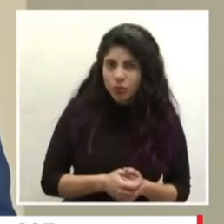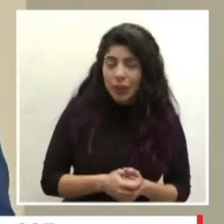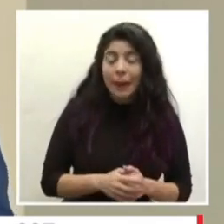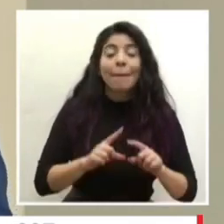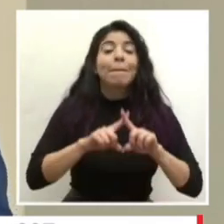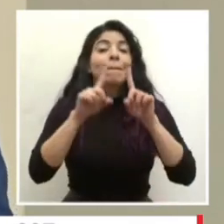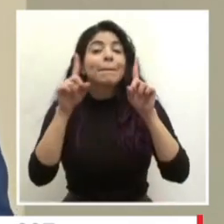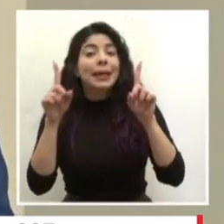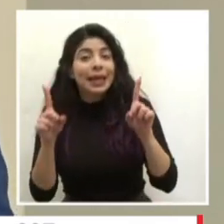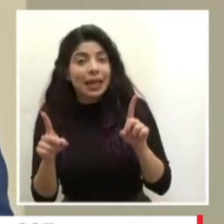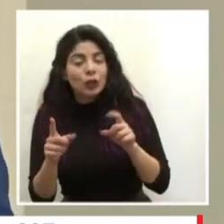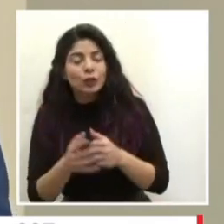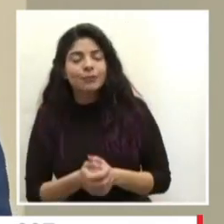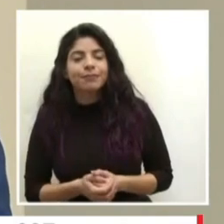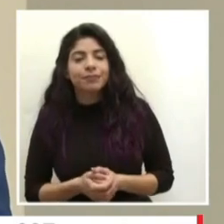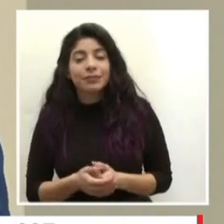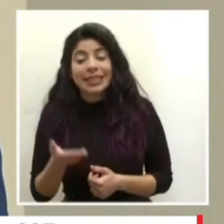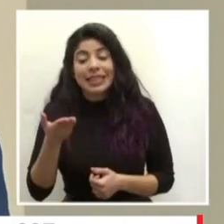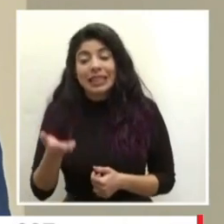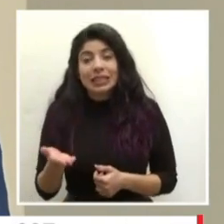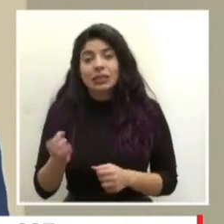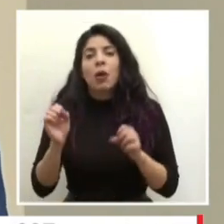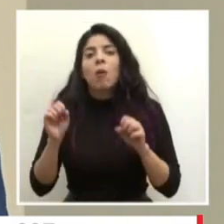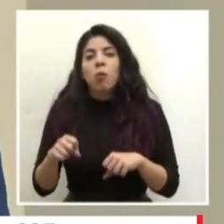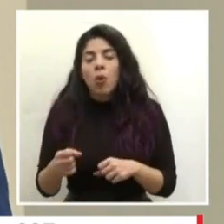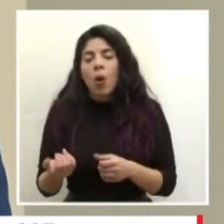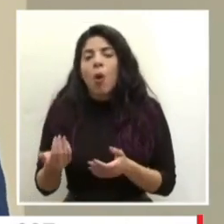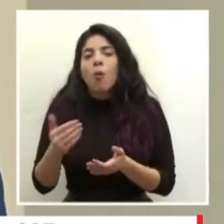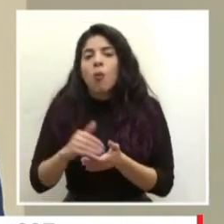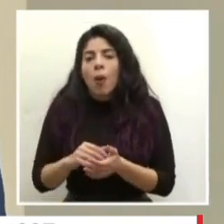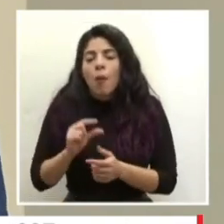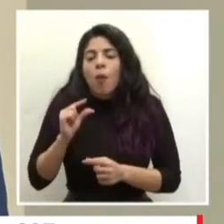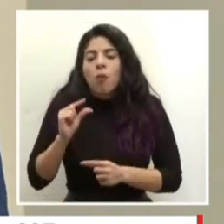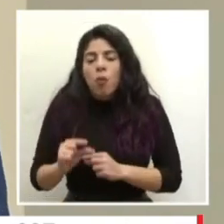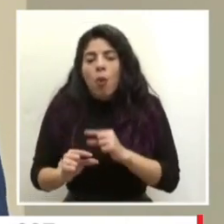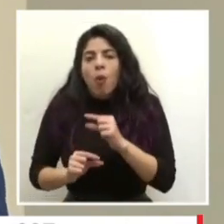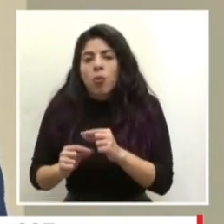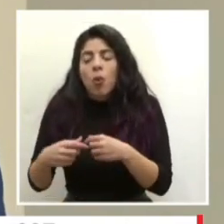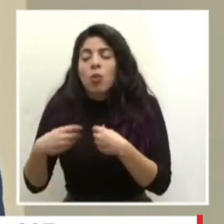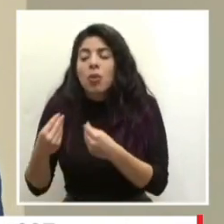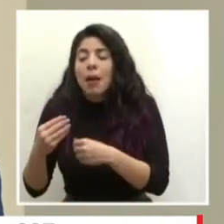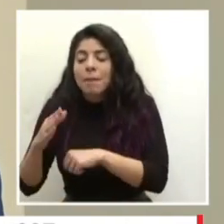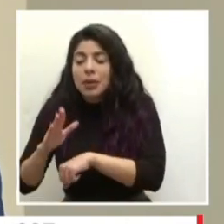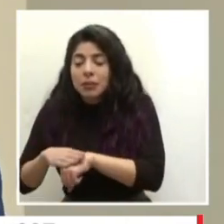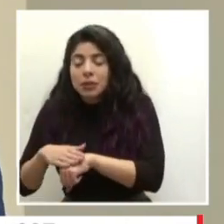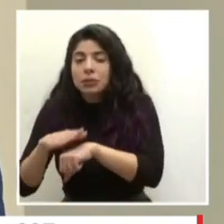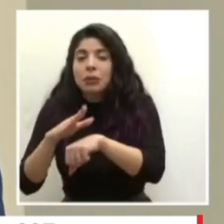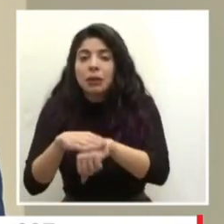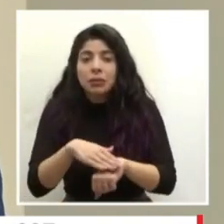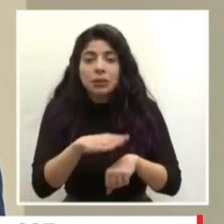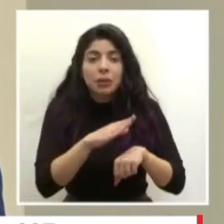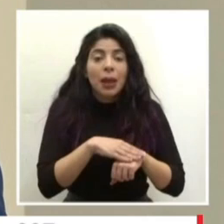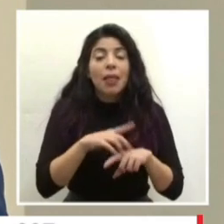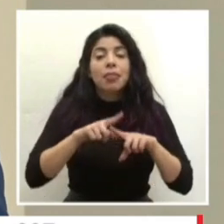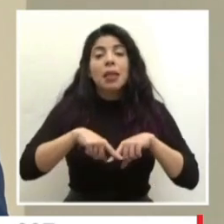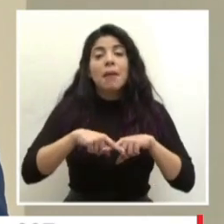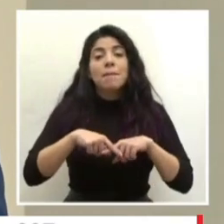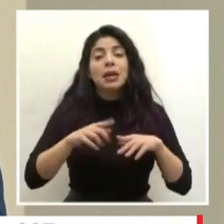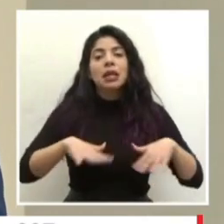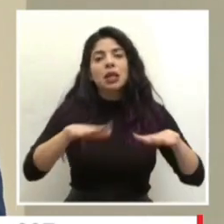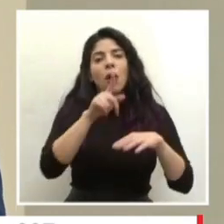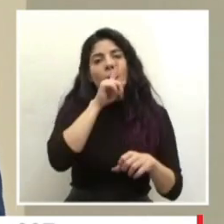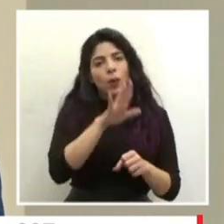Pero esto lo podemos ir retomando y podemos ir facultando conforme haya compromiso. Y